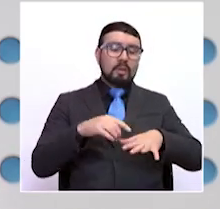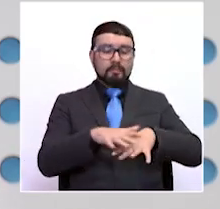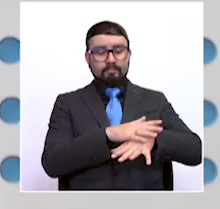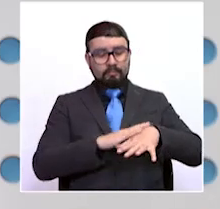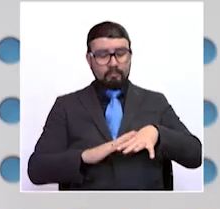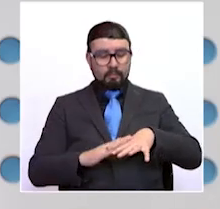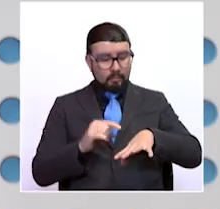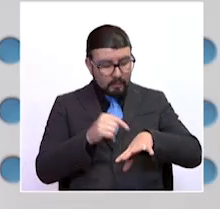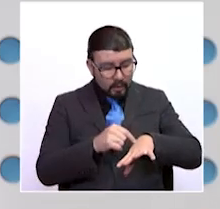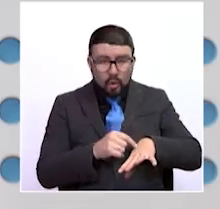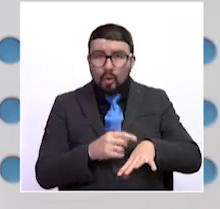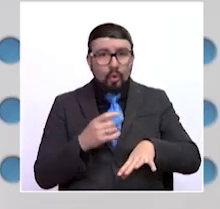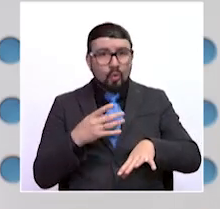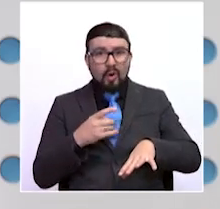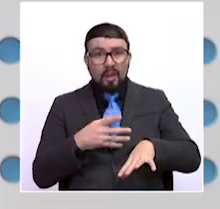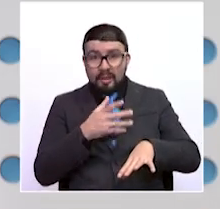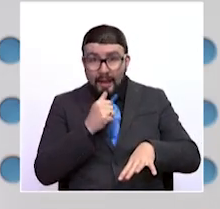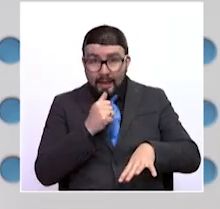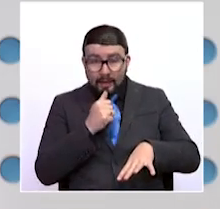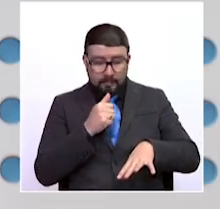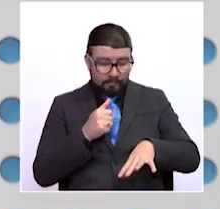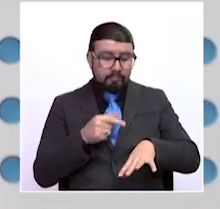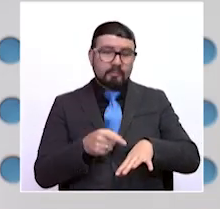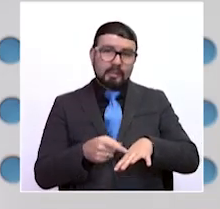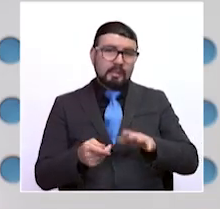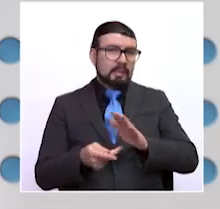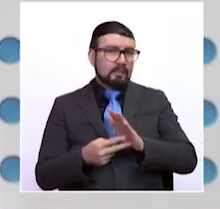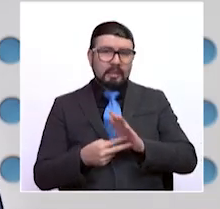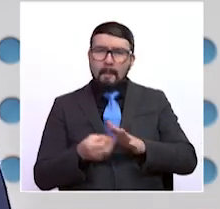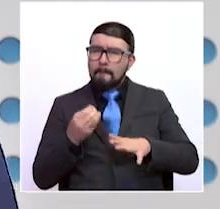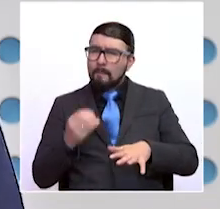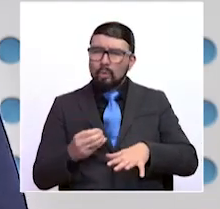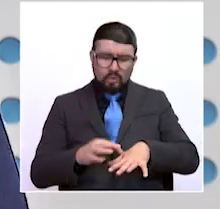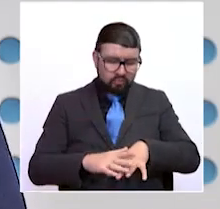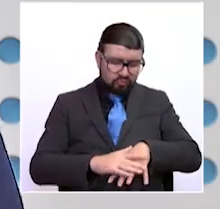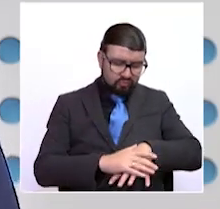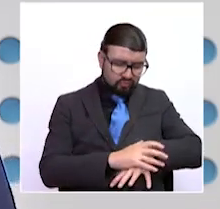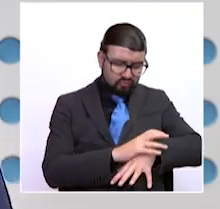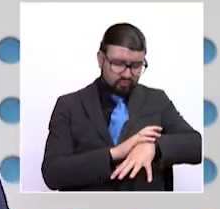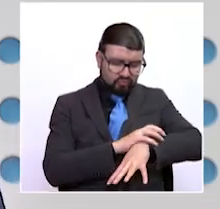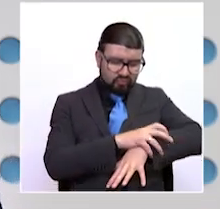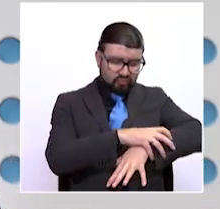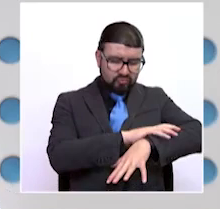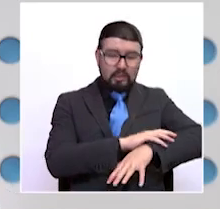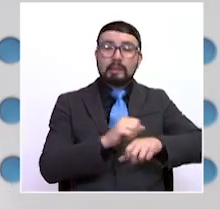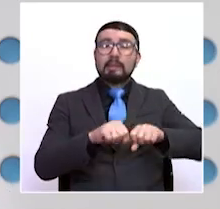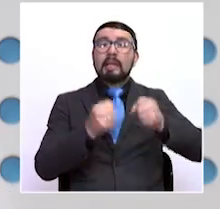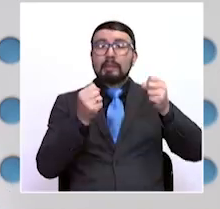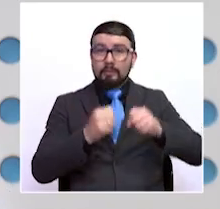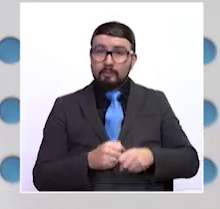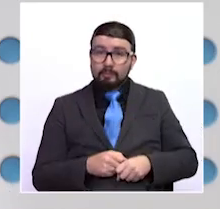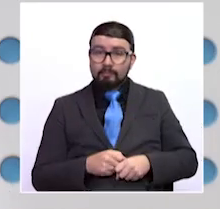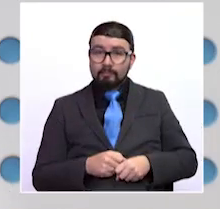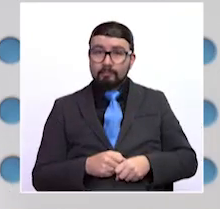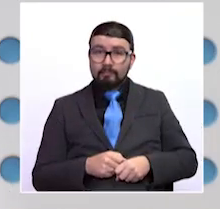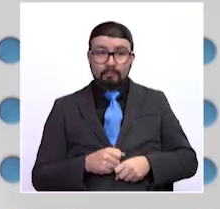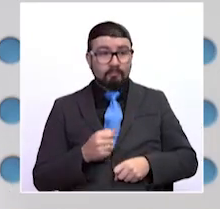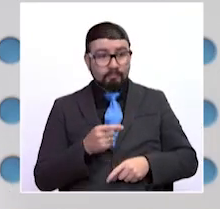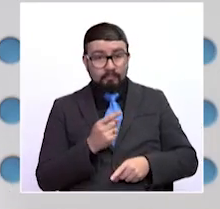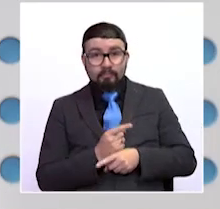no duele, es más profunda, es porque cogió muchos tejidos y los destruyó, porque destruyó, por ejemplo,